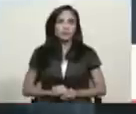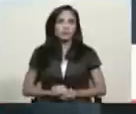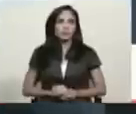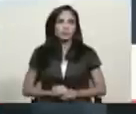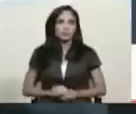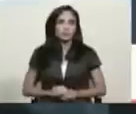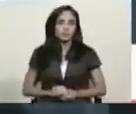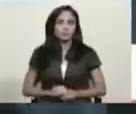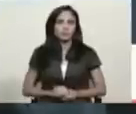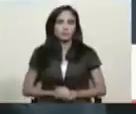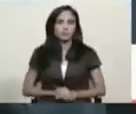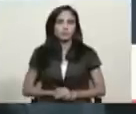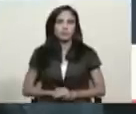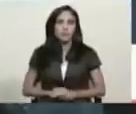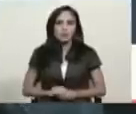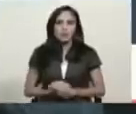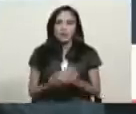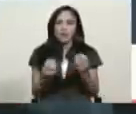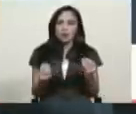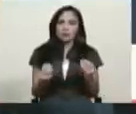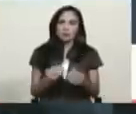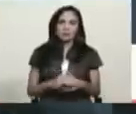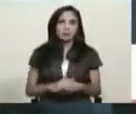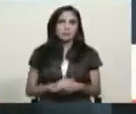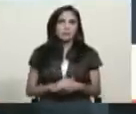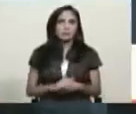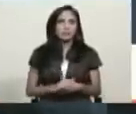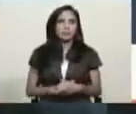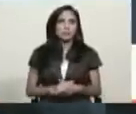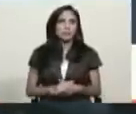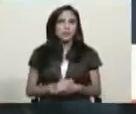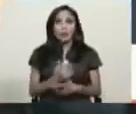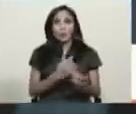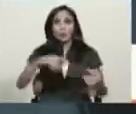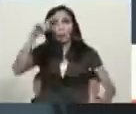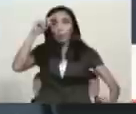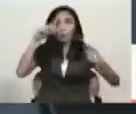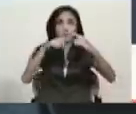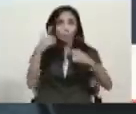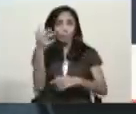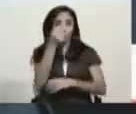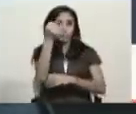jamás complaciéndose con un logro, con una meta cumplida,